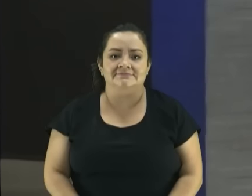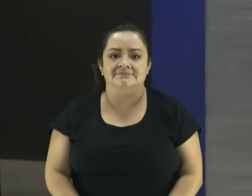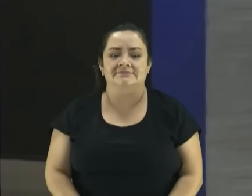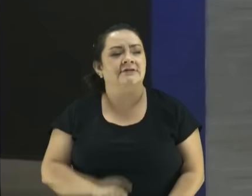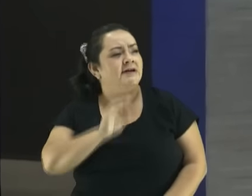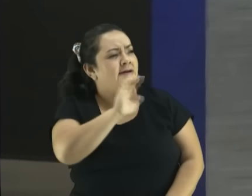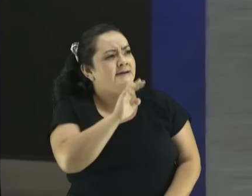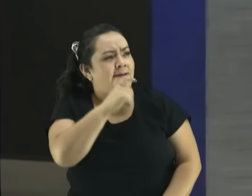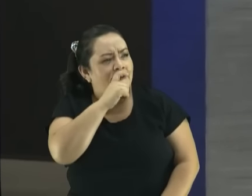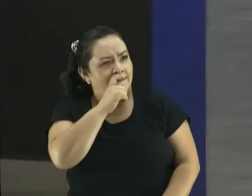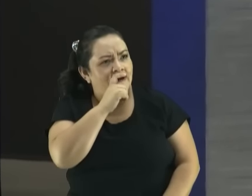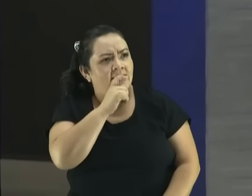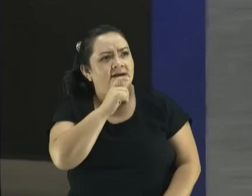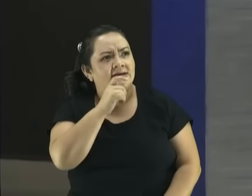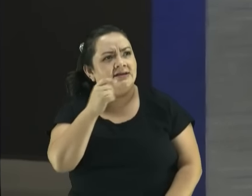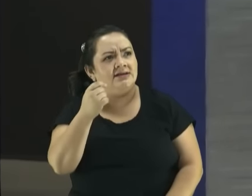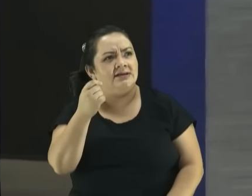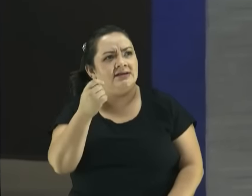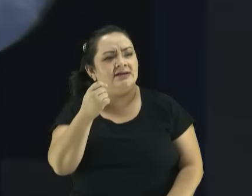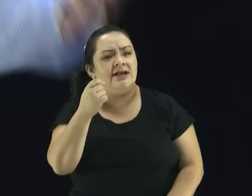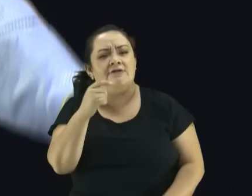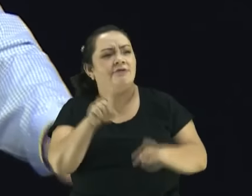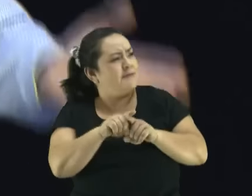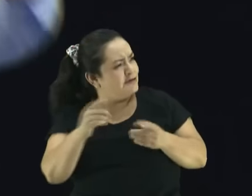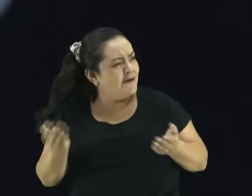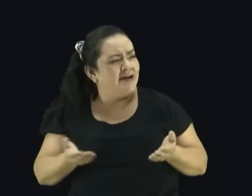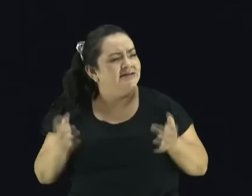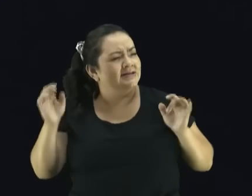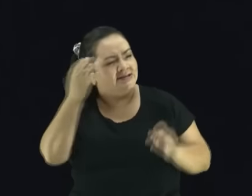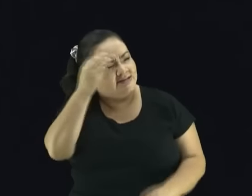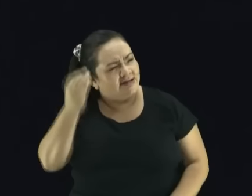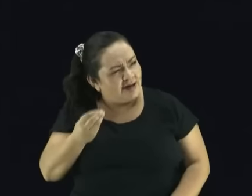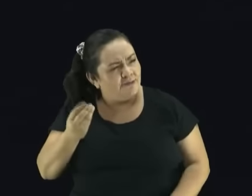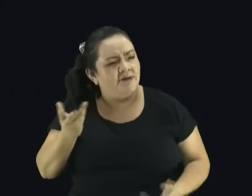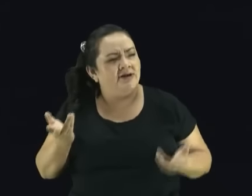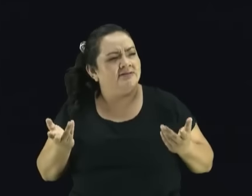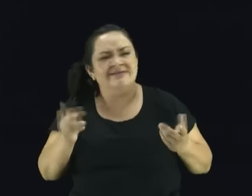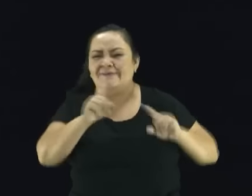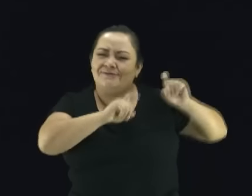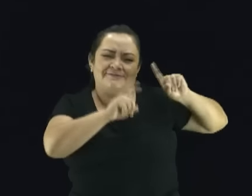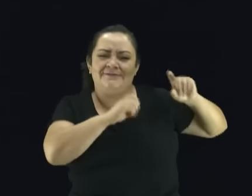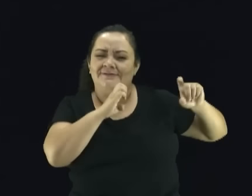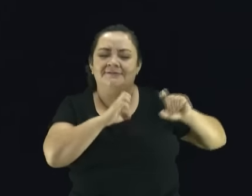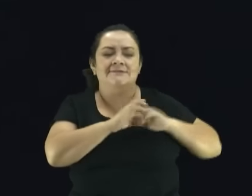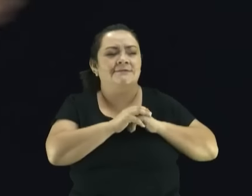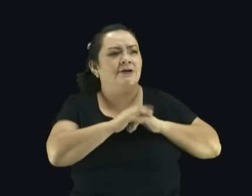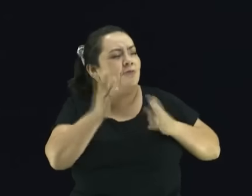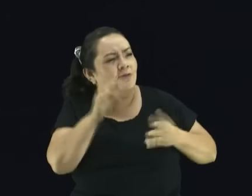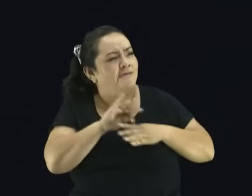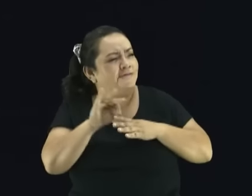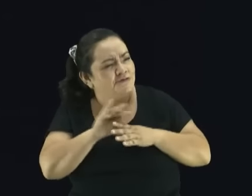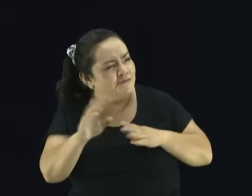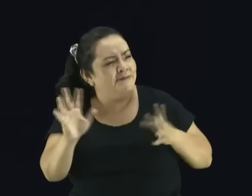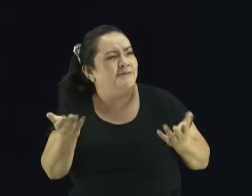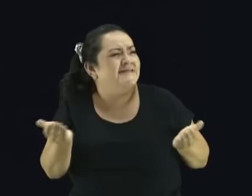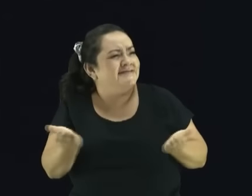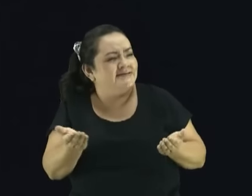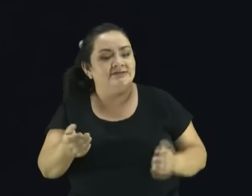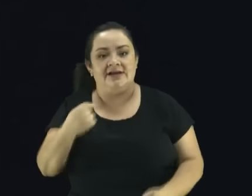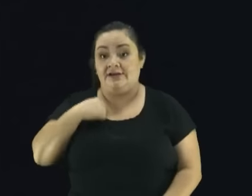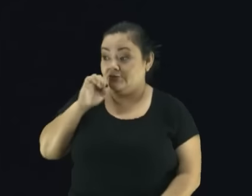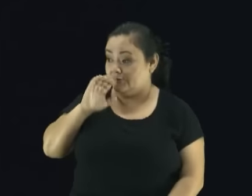Mirá papá y cuando van a orar esto y cuando los hermanos hacen y cuando se gradúan ni la ordenación que va a serc en el próximo culto cómo funciona y por qué se hace y le